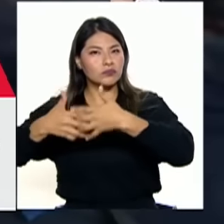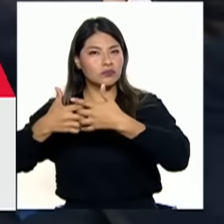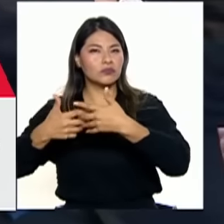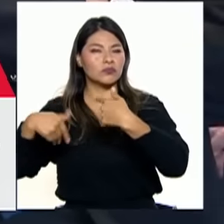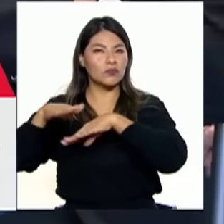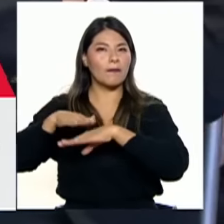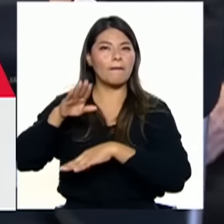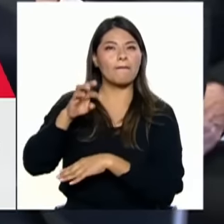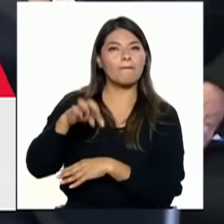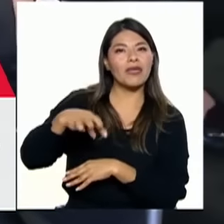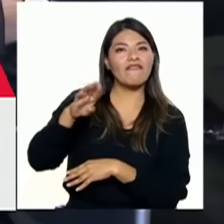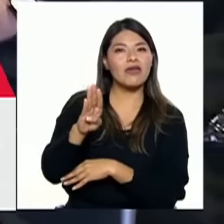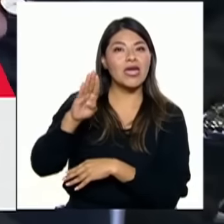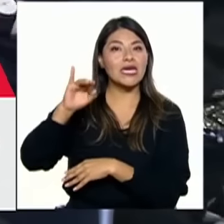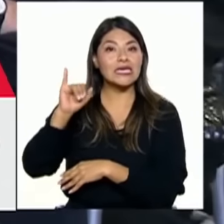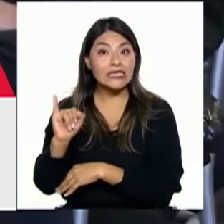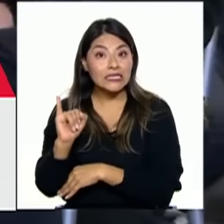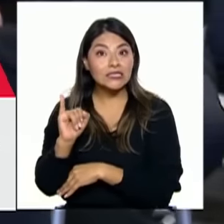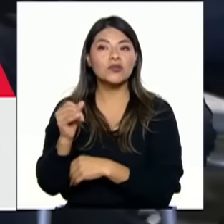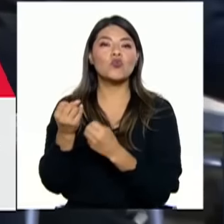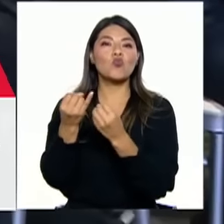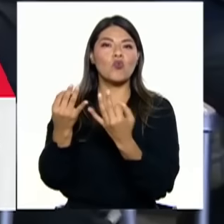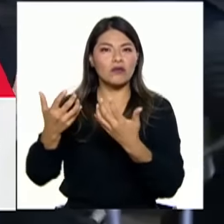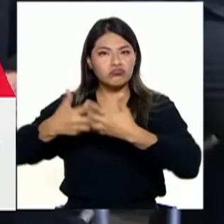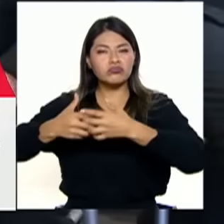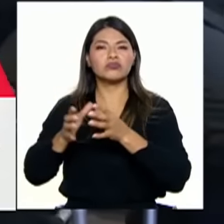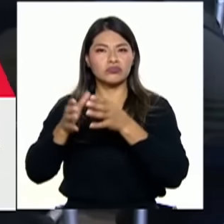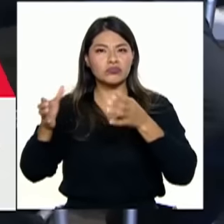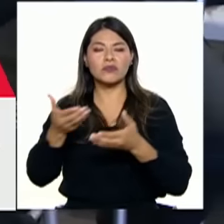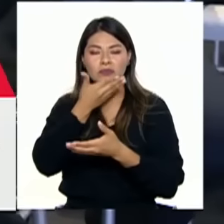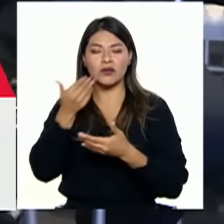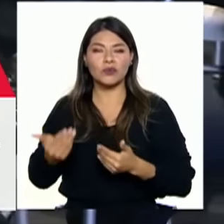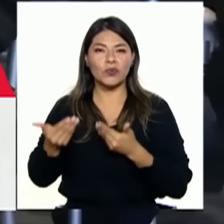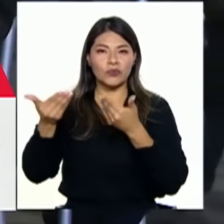Bruto Interno Manufacturero.